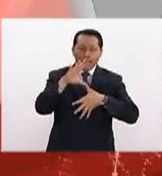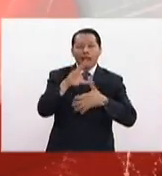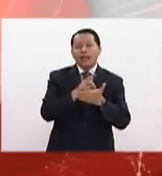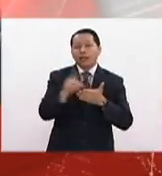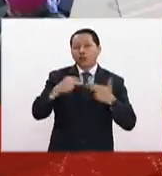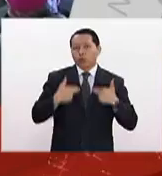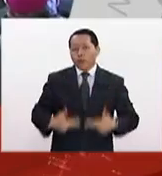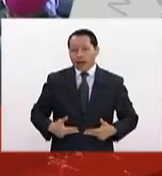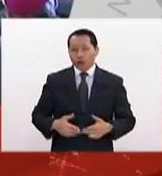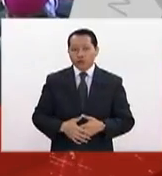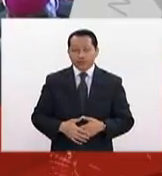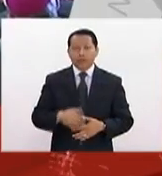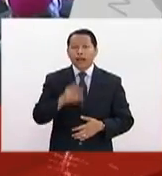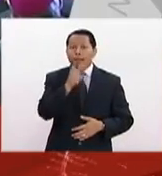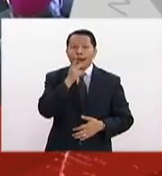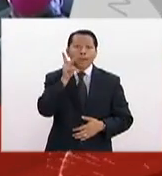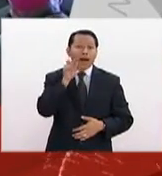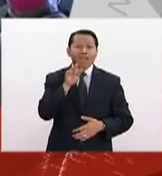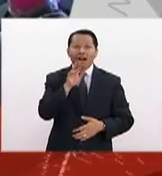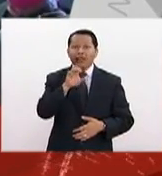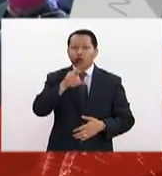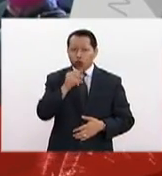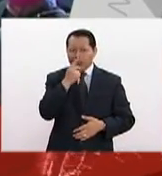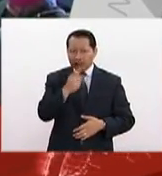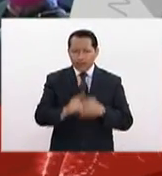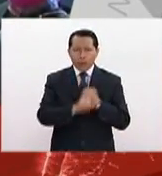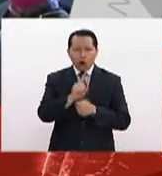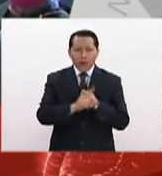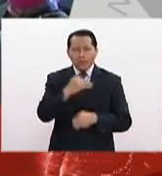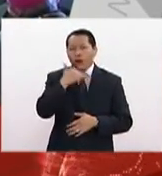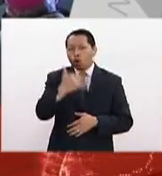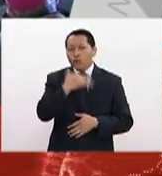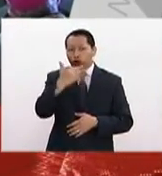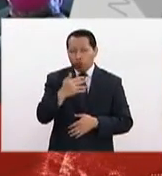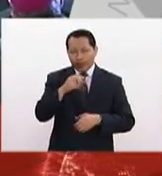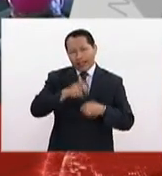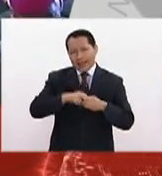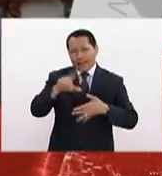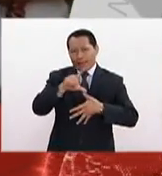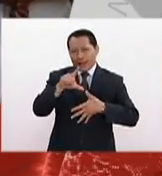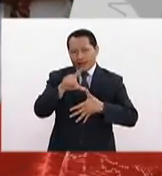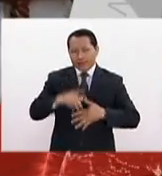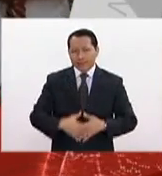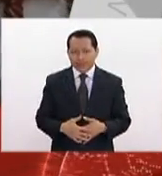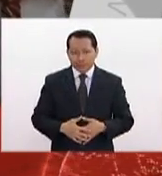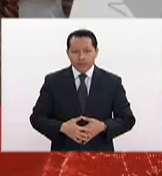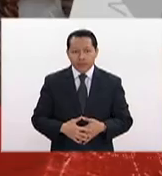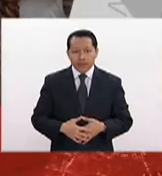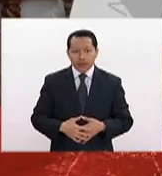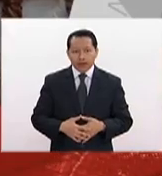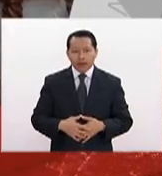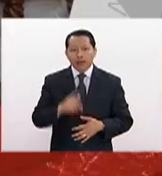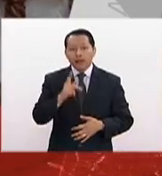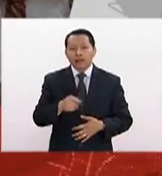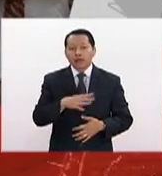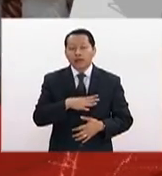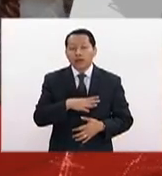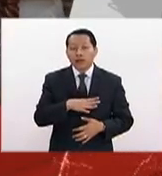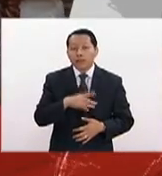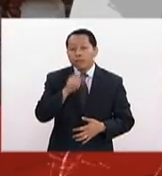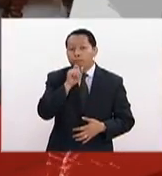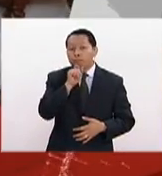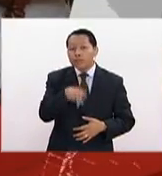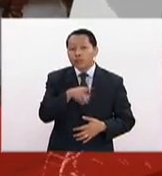Humanos. El Papa Francisco dice que hay una crisis de corrupción en América Latina. ¿Qué le pasa a Perú que cuando cada uno deja